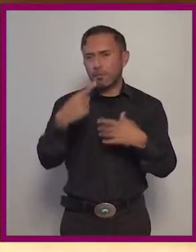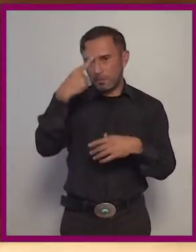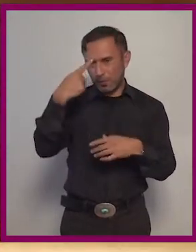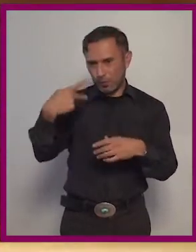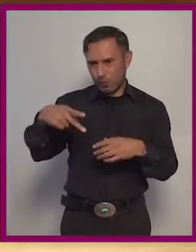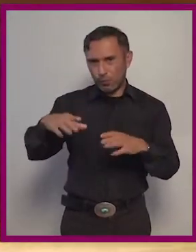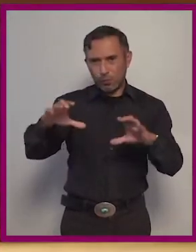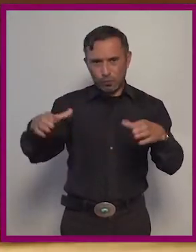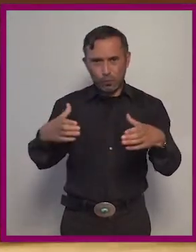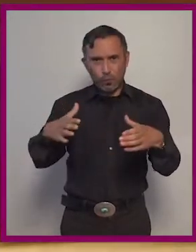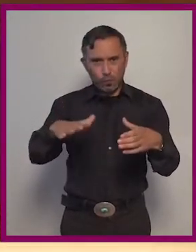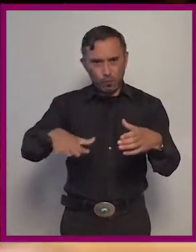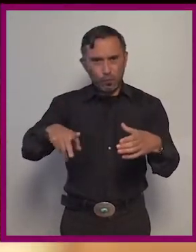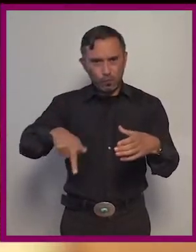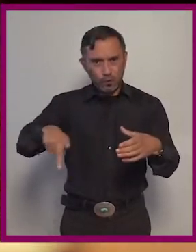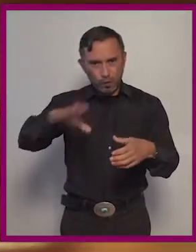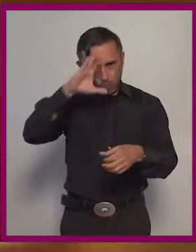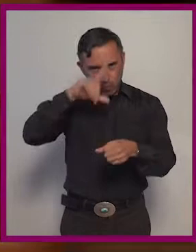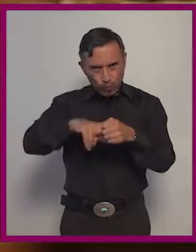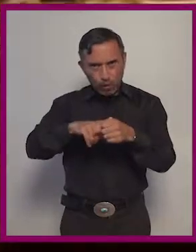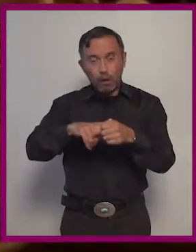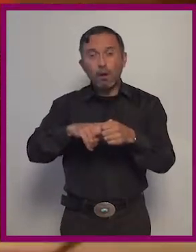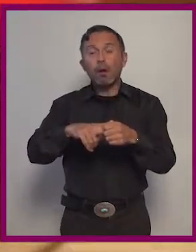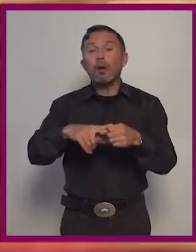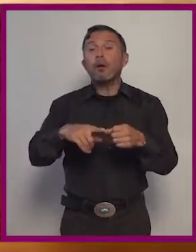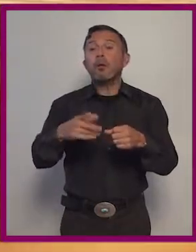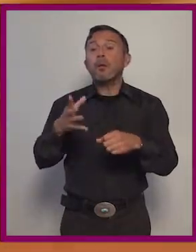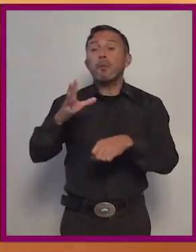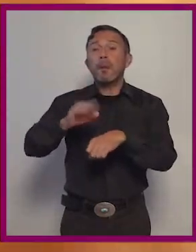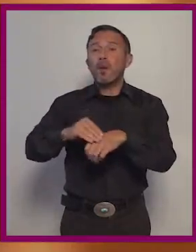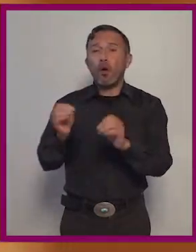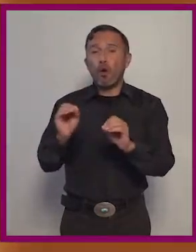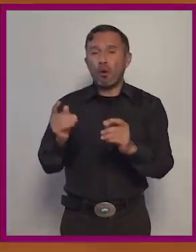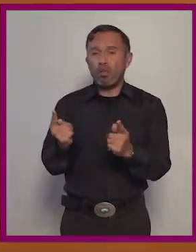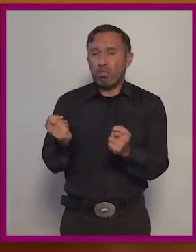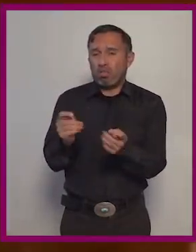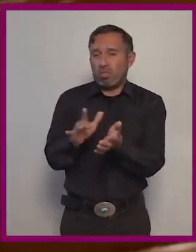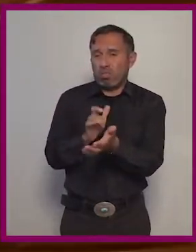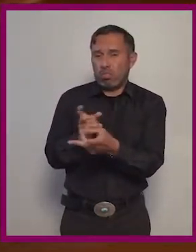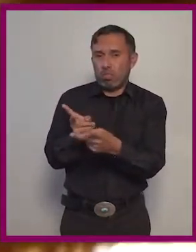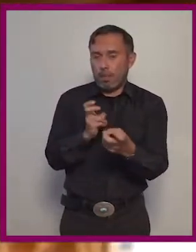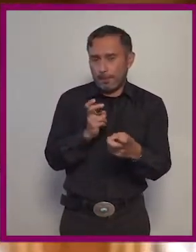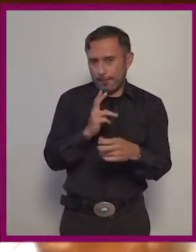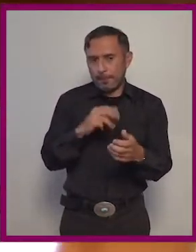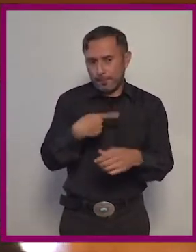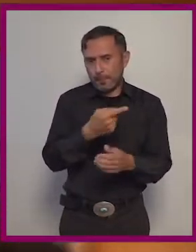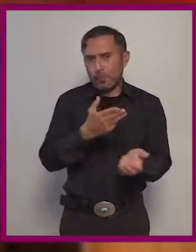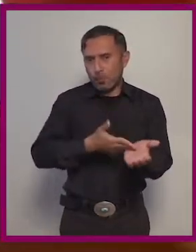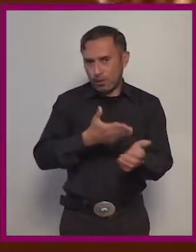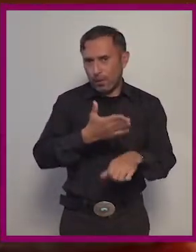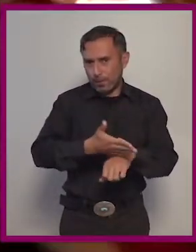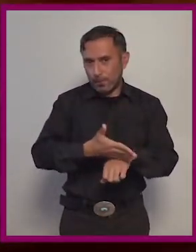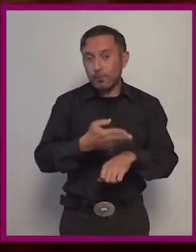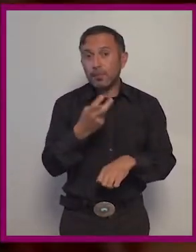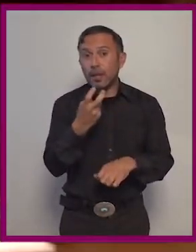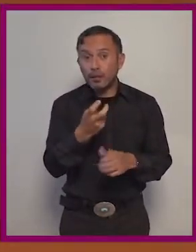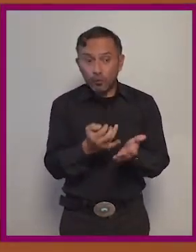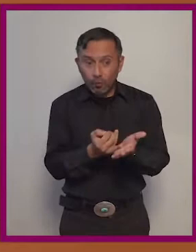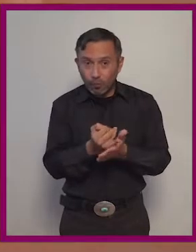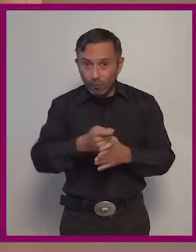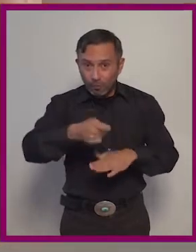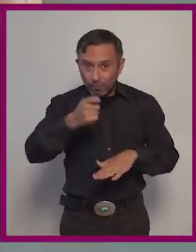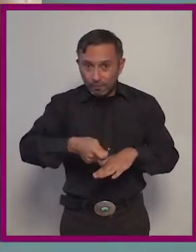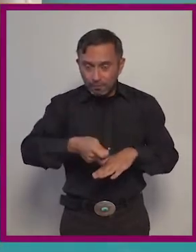los pueblos y comunidades sin autorización del titular o titulares de los derechos. Ya con esa resolución en firme, ahora